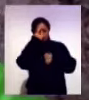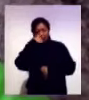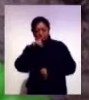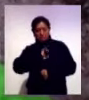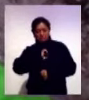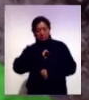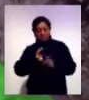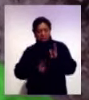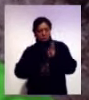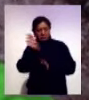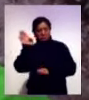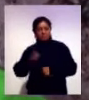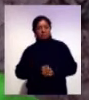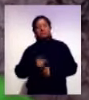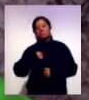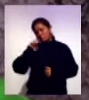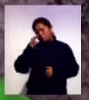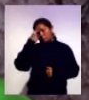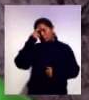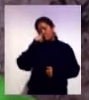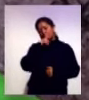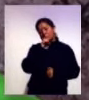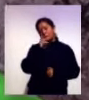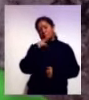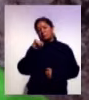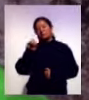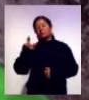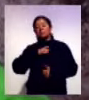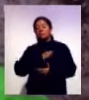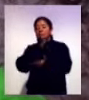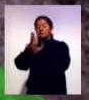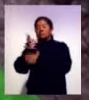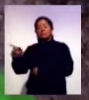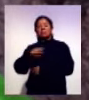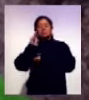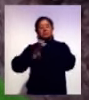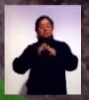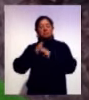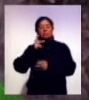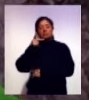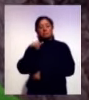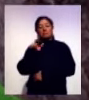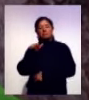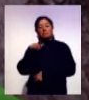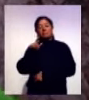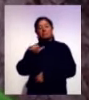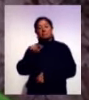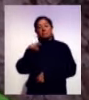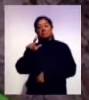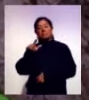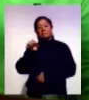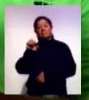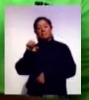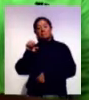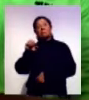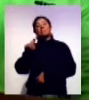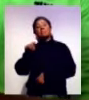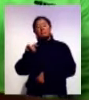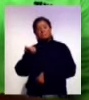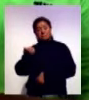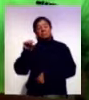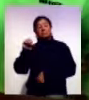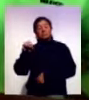1500. Recordó que su pase a Tokio se dio en el Mundial de Paraatletismo, realizado en Dubái a inicios de este mes. El